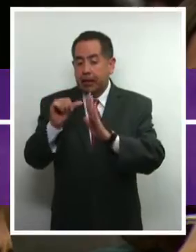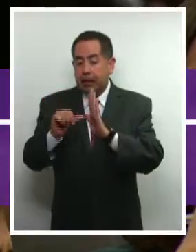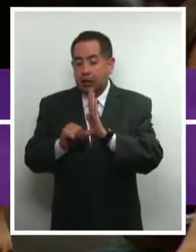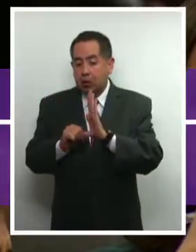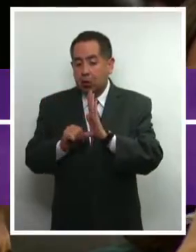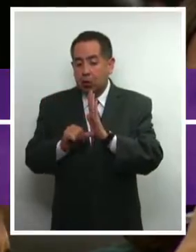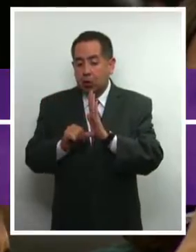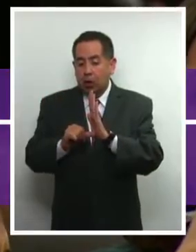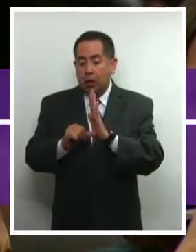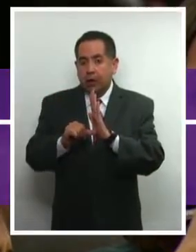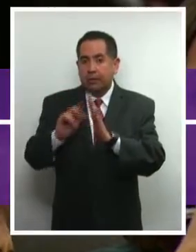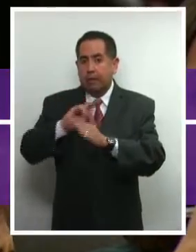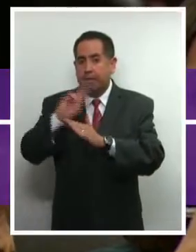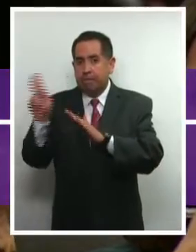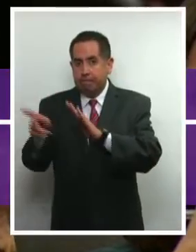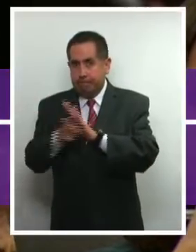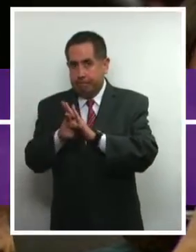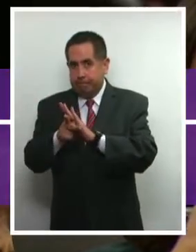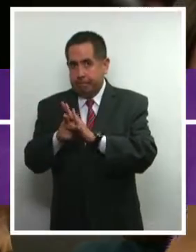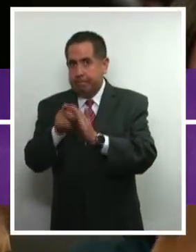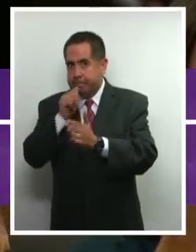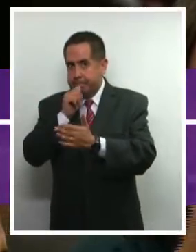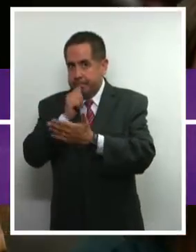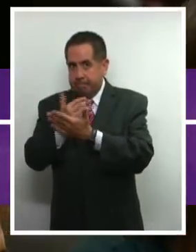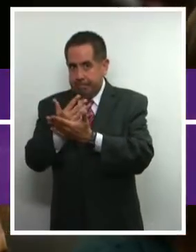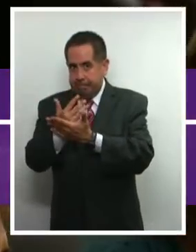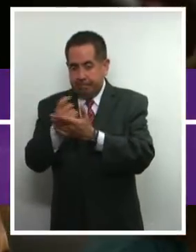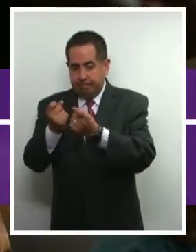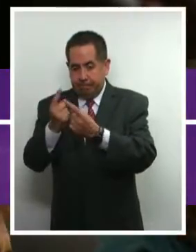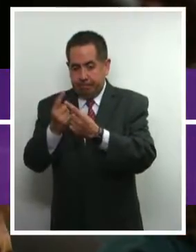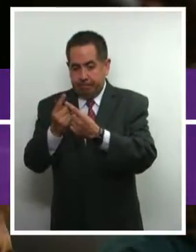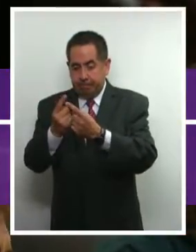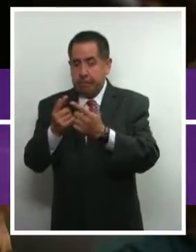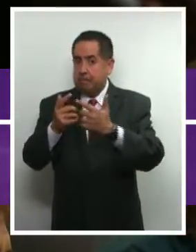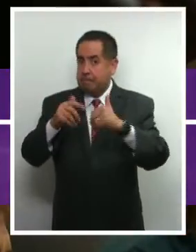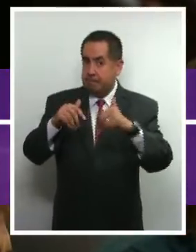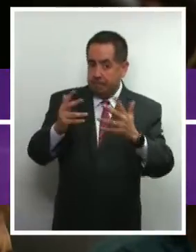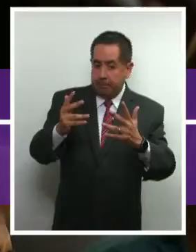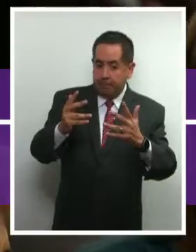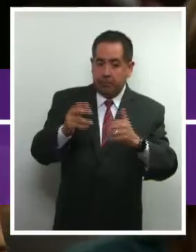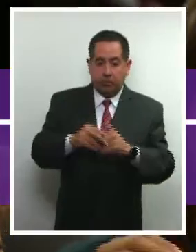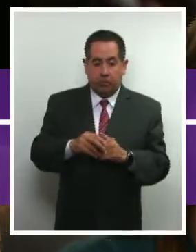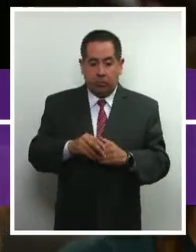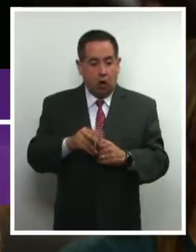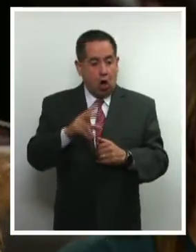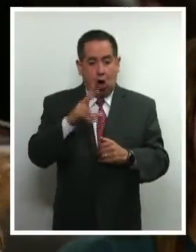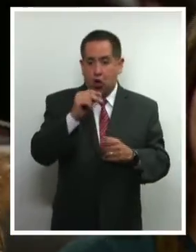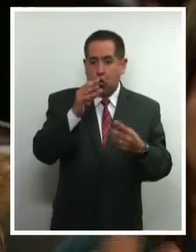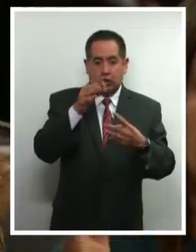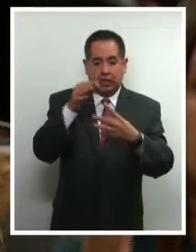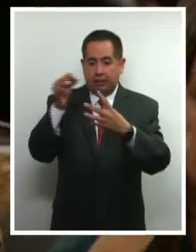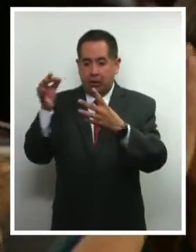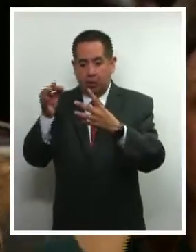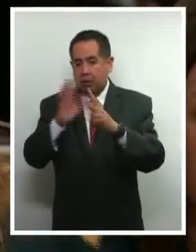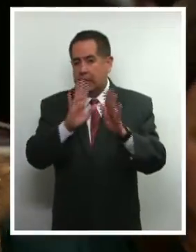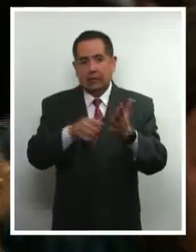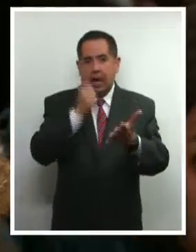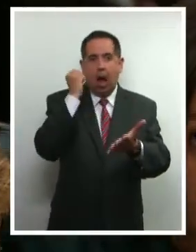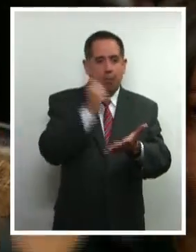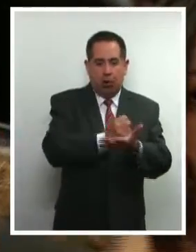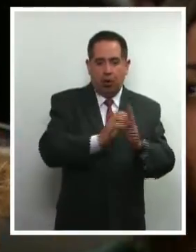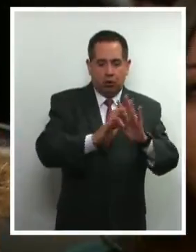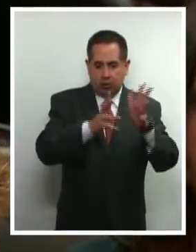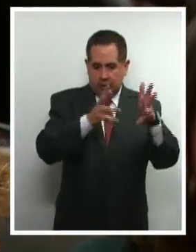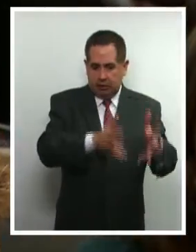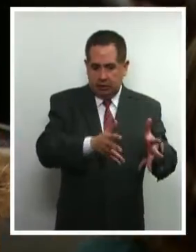que se reservaron. Así es. Por lo tanto, los que no se reservaron ya quedaron aprobados. Así